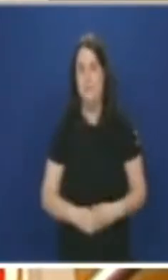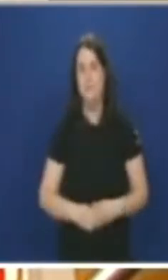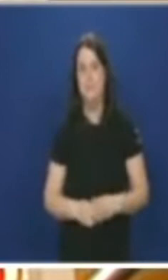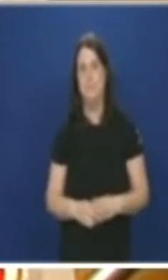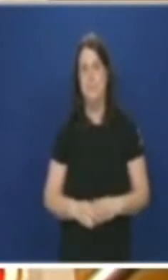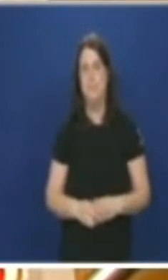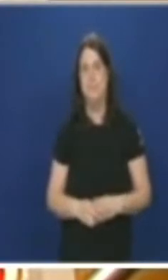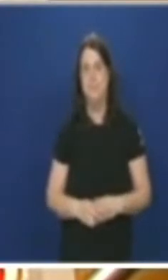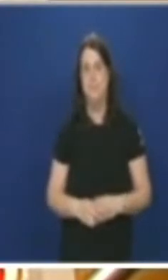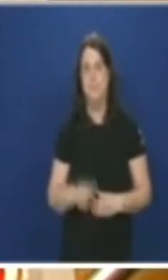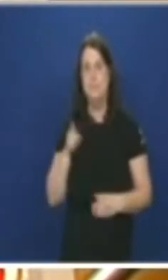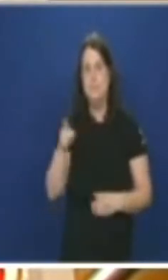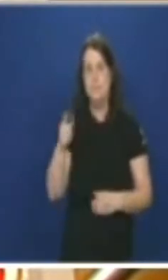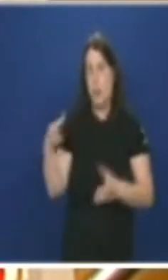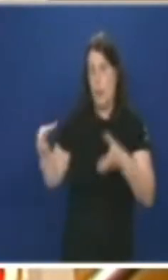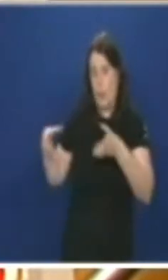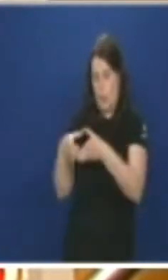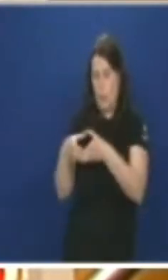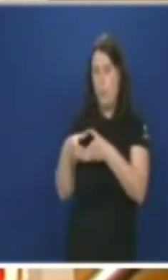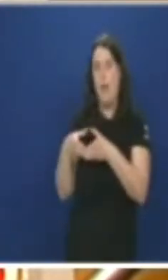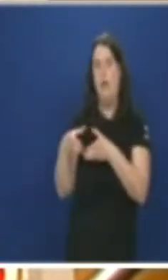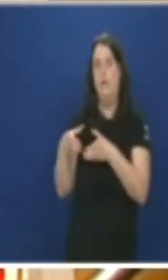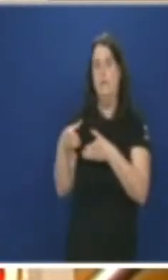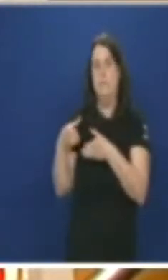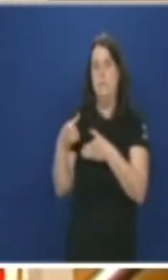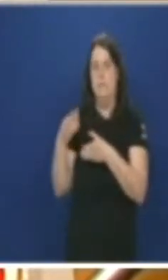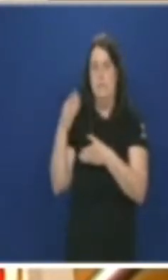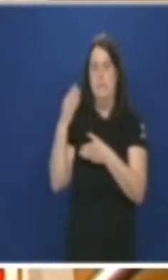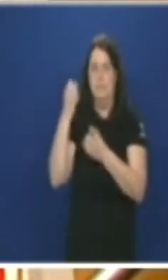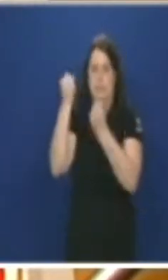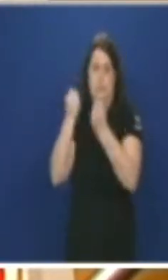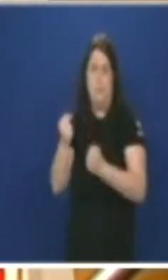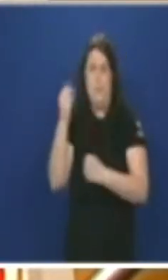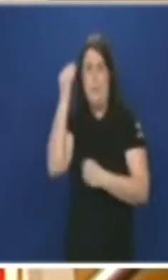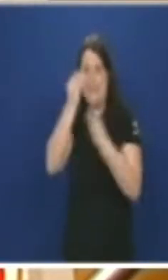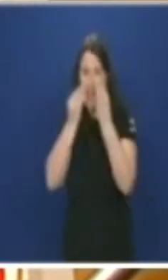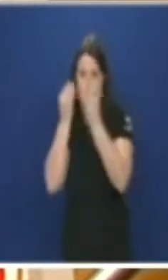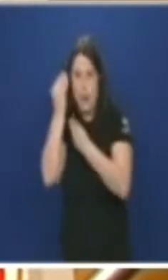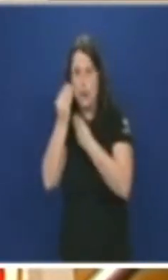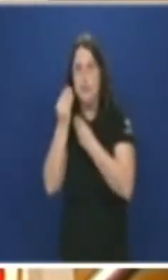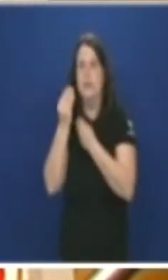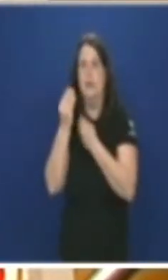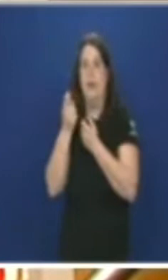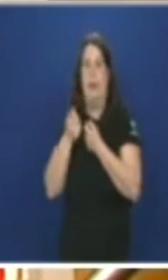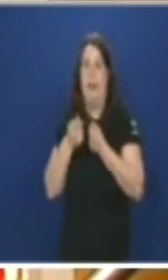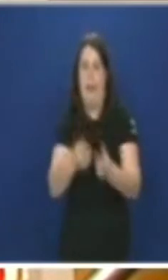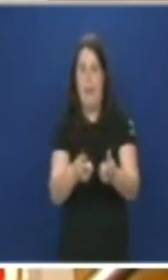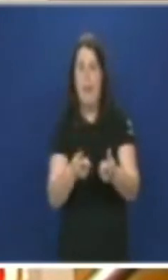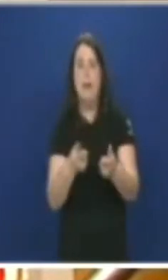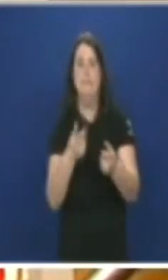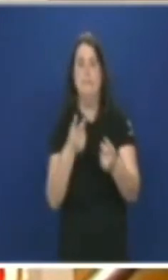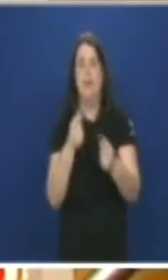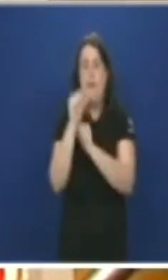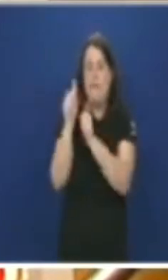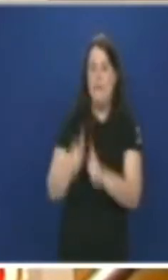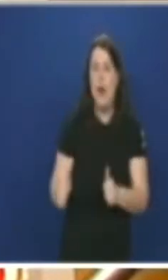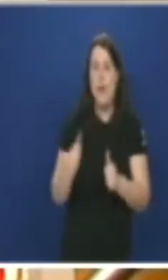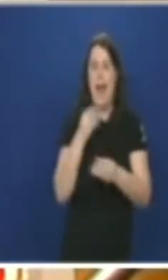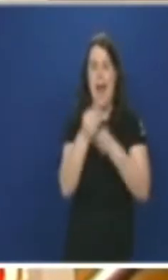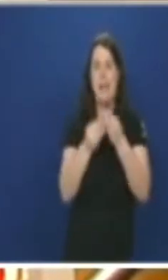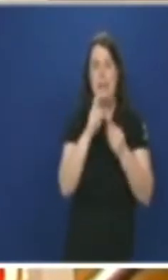Ilustrativo do talante daquel grupo de pensadores que marcan para sempre o estilo galego de facer política e